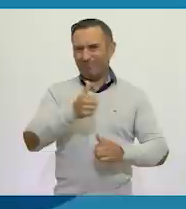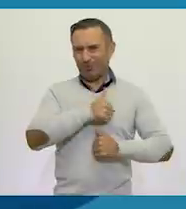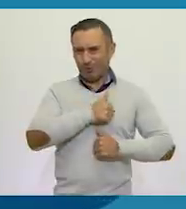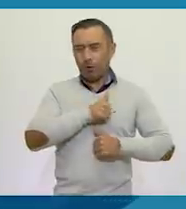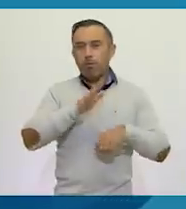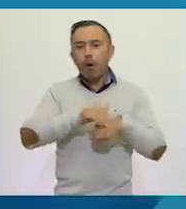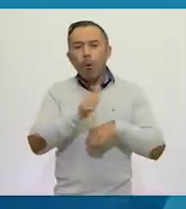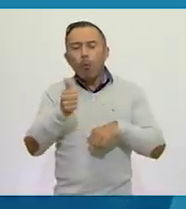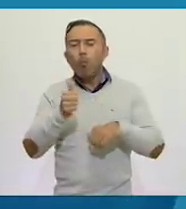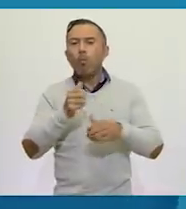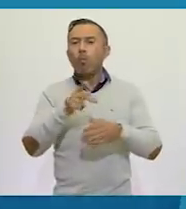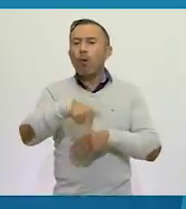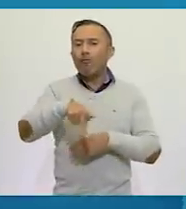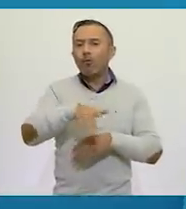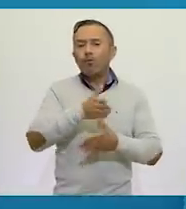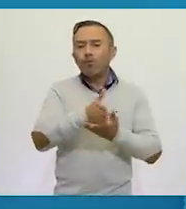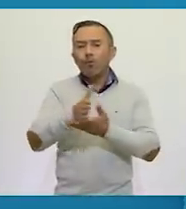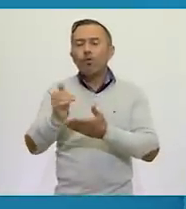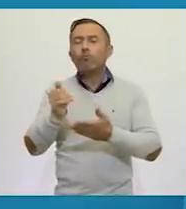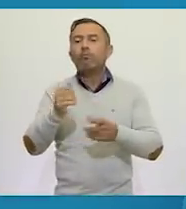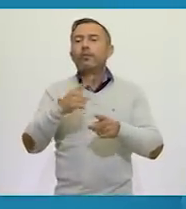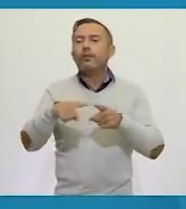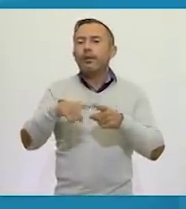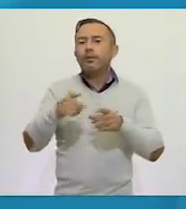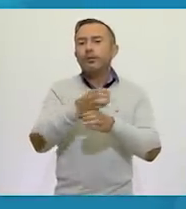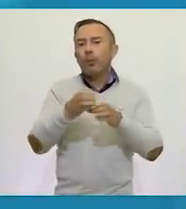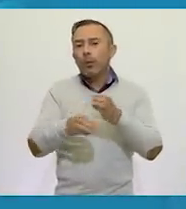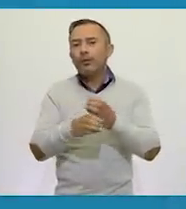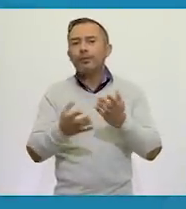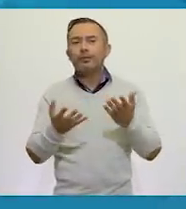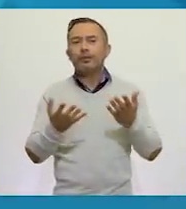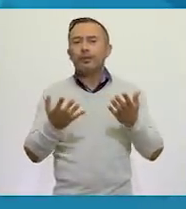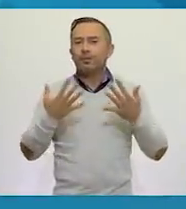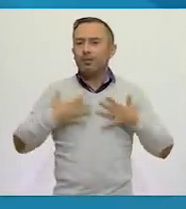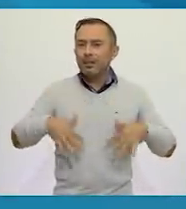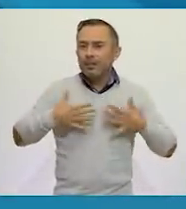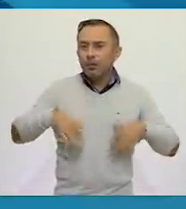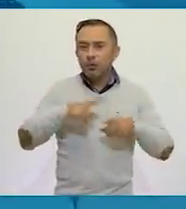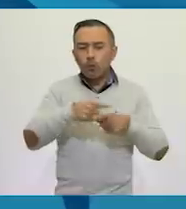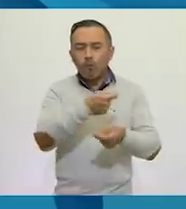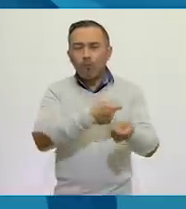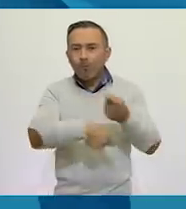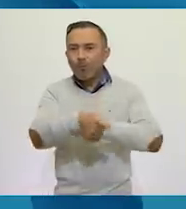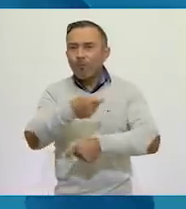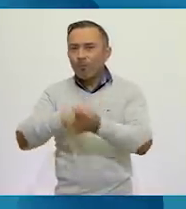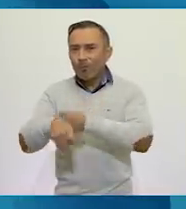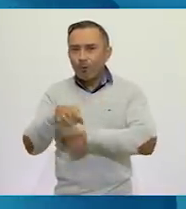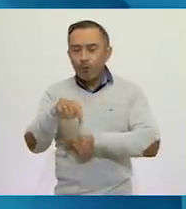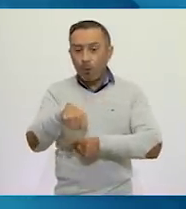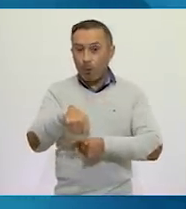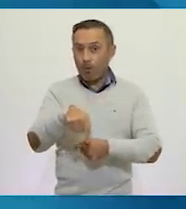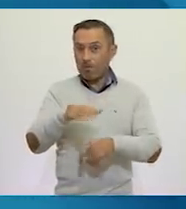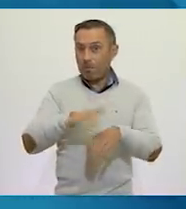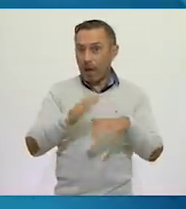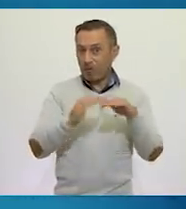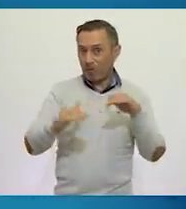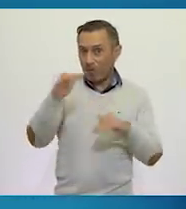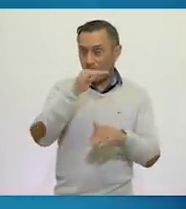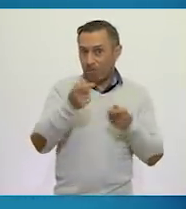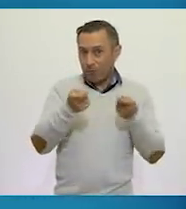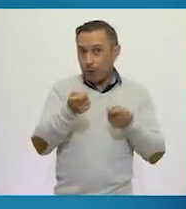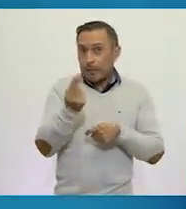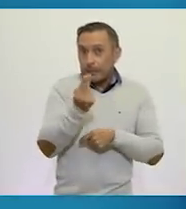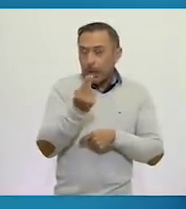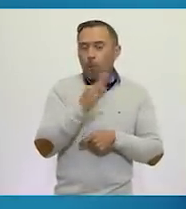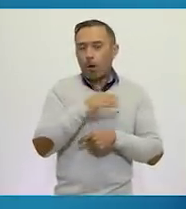entre esos alimentos, objetos o vestidos, para satisfacer las necesidades del grupo dominante. Y por